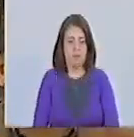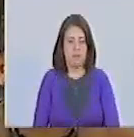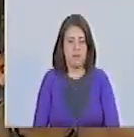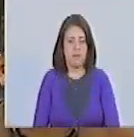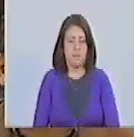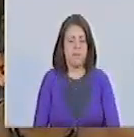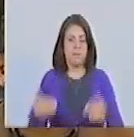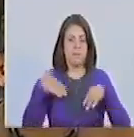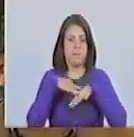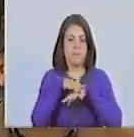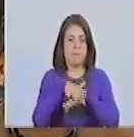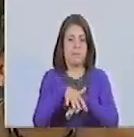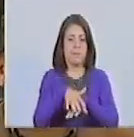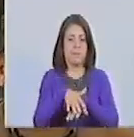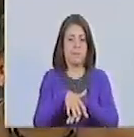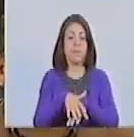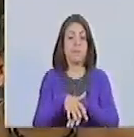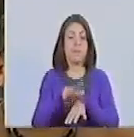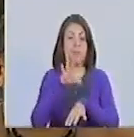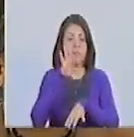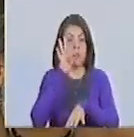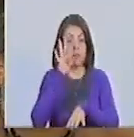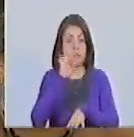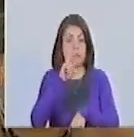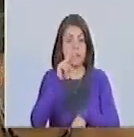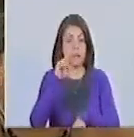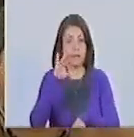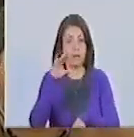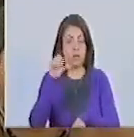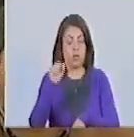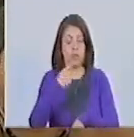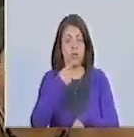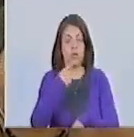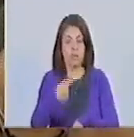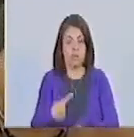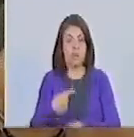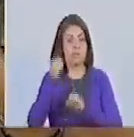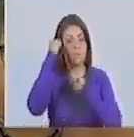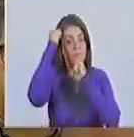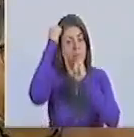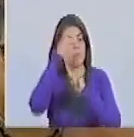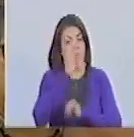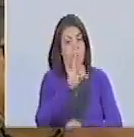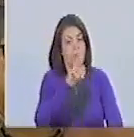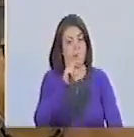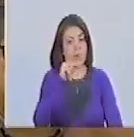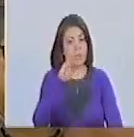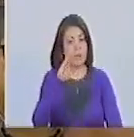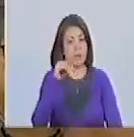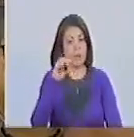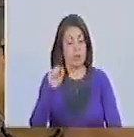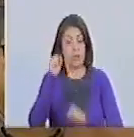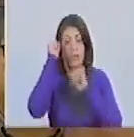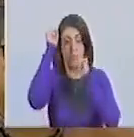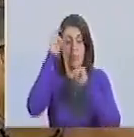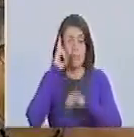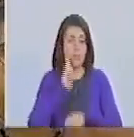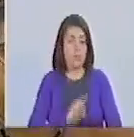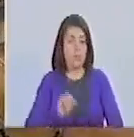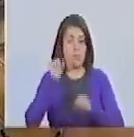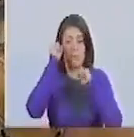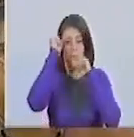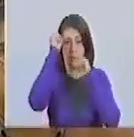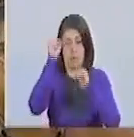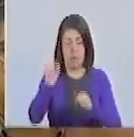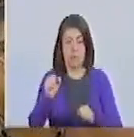y de integración de Francisco Morazán. Por eso decimos que viva Francisco Morazán, que viva Bolívar,